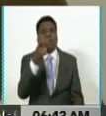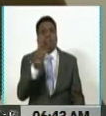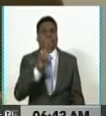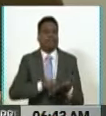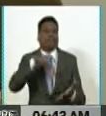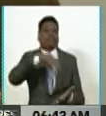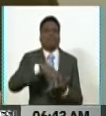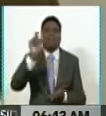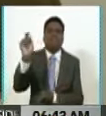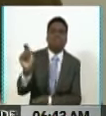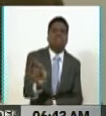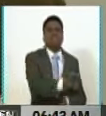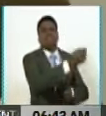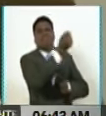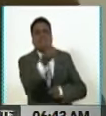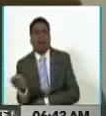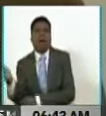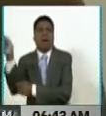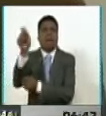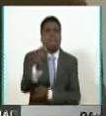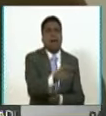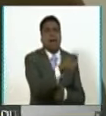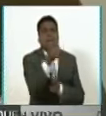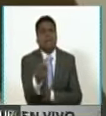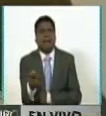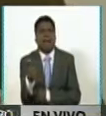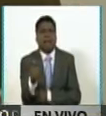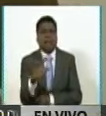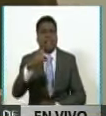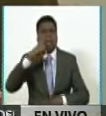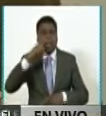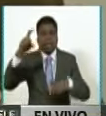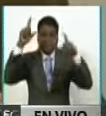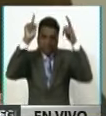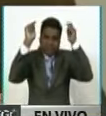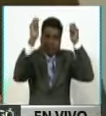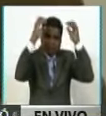la bandera de Zamora, levantamos la bandera de Bolívar,